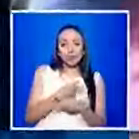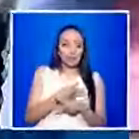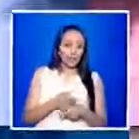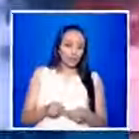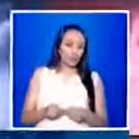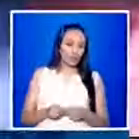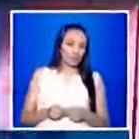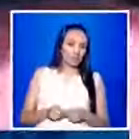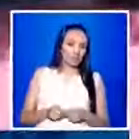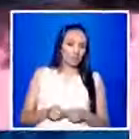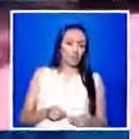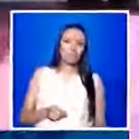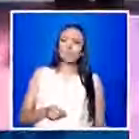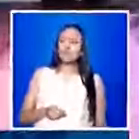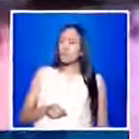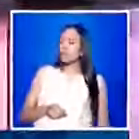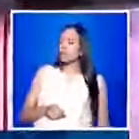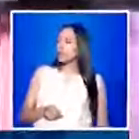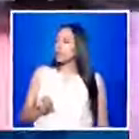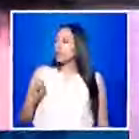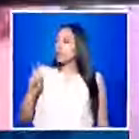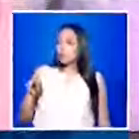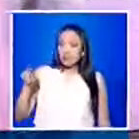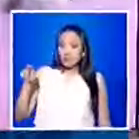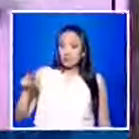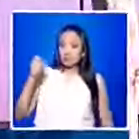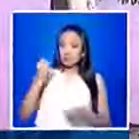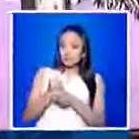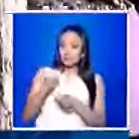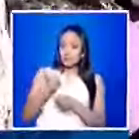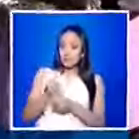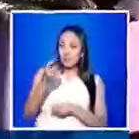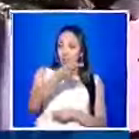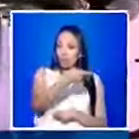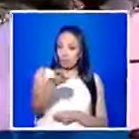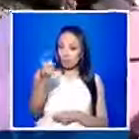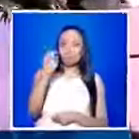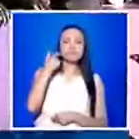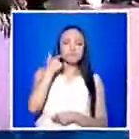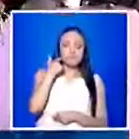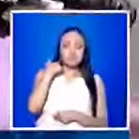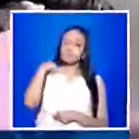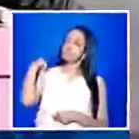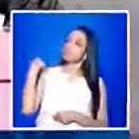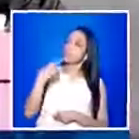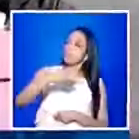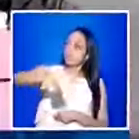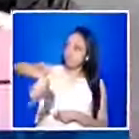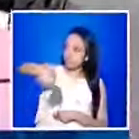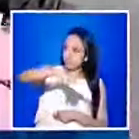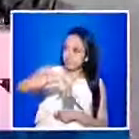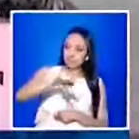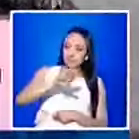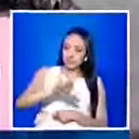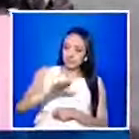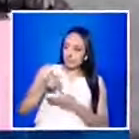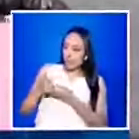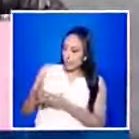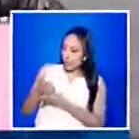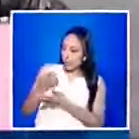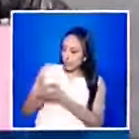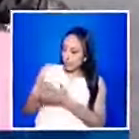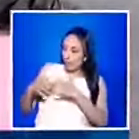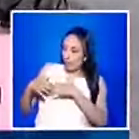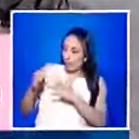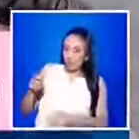Ahora, estas intervenciones, si bien es cierto, también ayuda a la reactivación económica de esta zona. Pues por